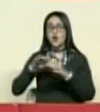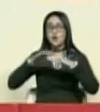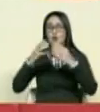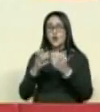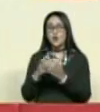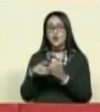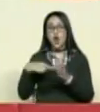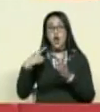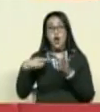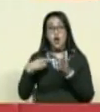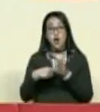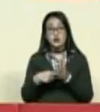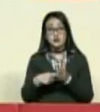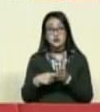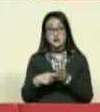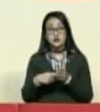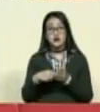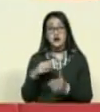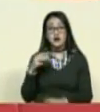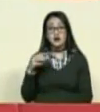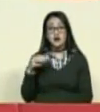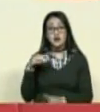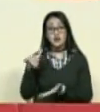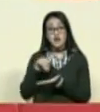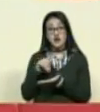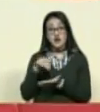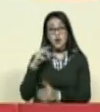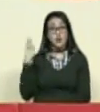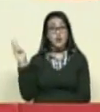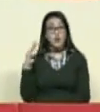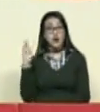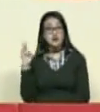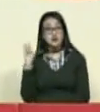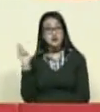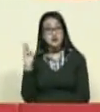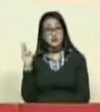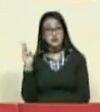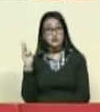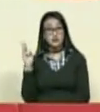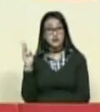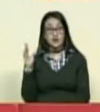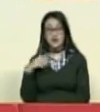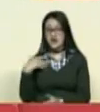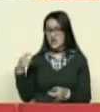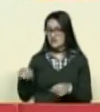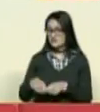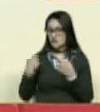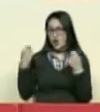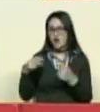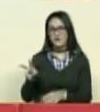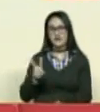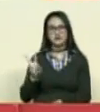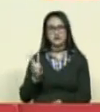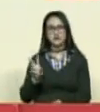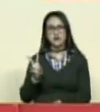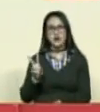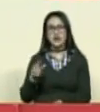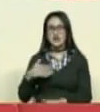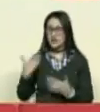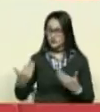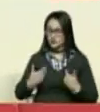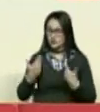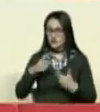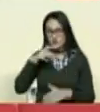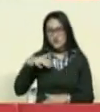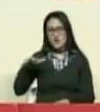Londres, Nueva York y Washington, para buscar estas sanciones contra Venezuela y que hagan sufrir al pueblo